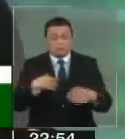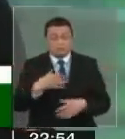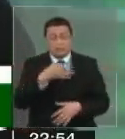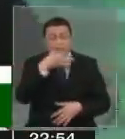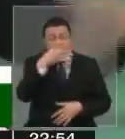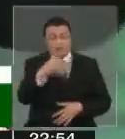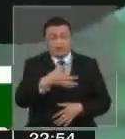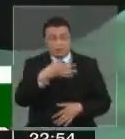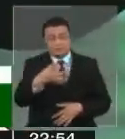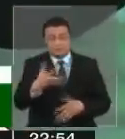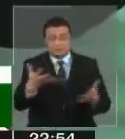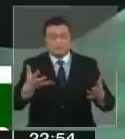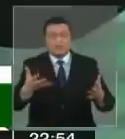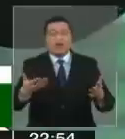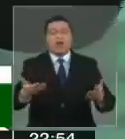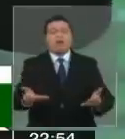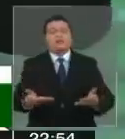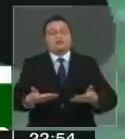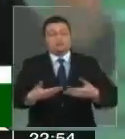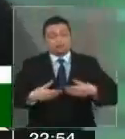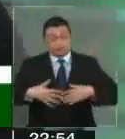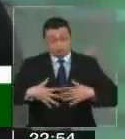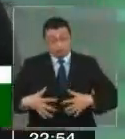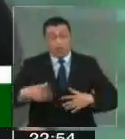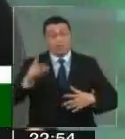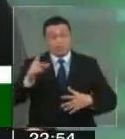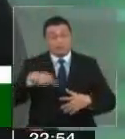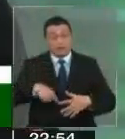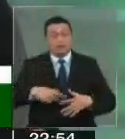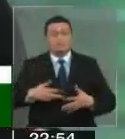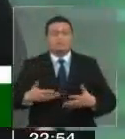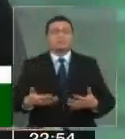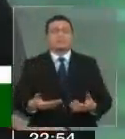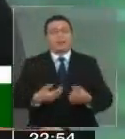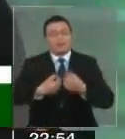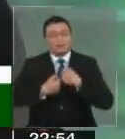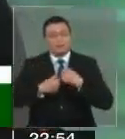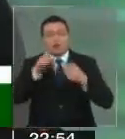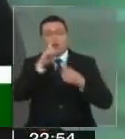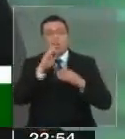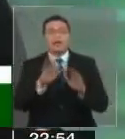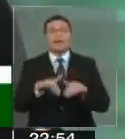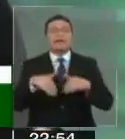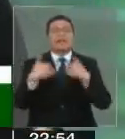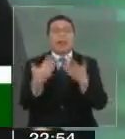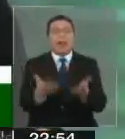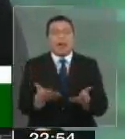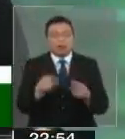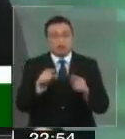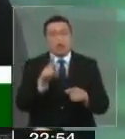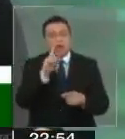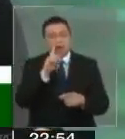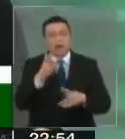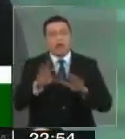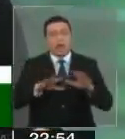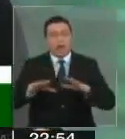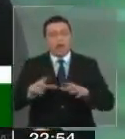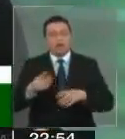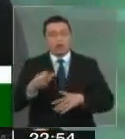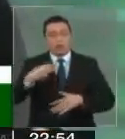que reciban ese regalo, que finalmente también hay algo en